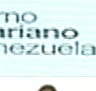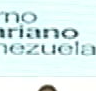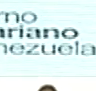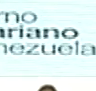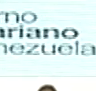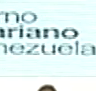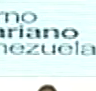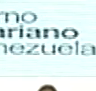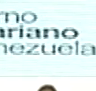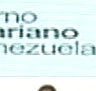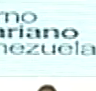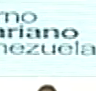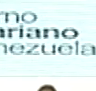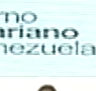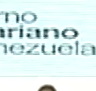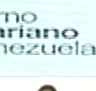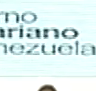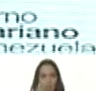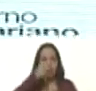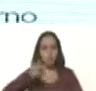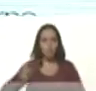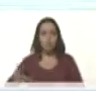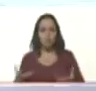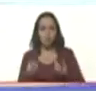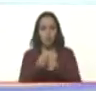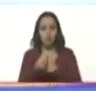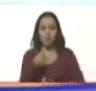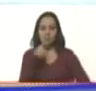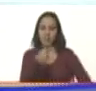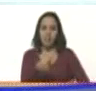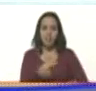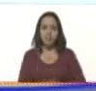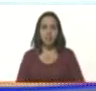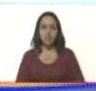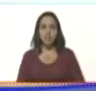alcalde y el Poder Popular juntos. Y lo que dice Magali,